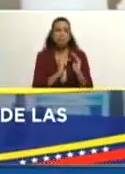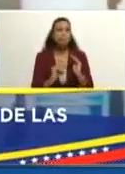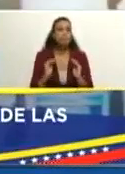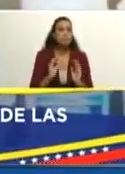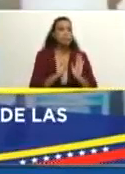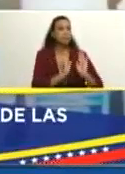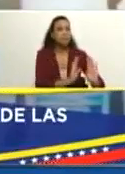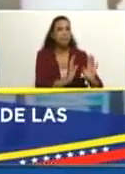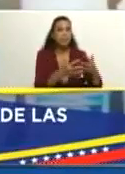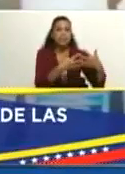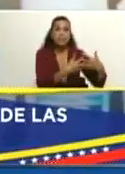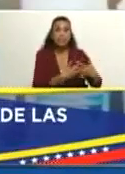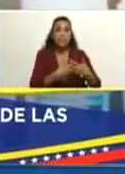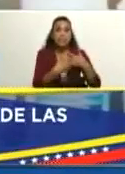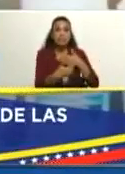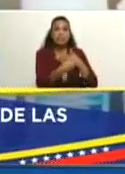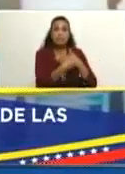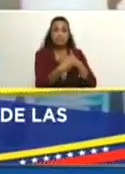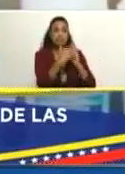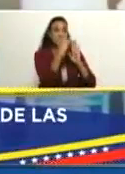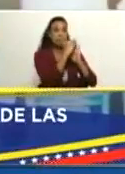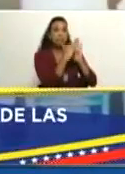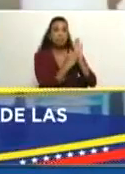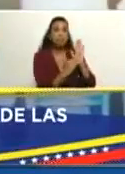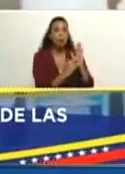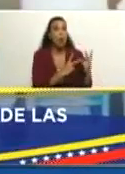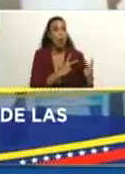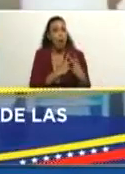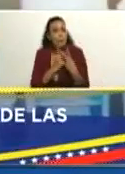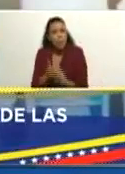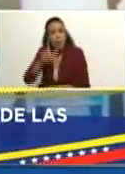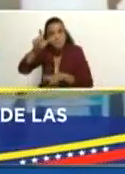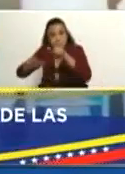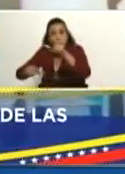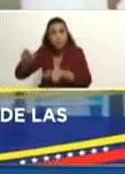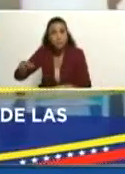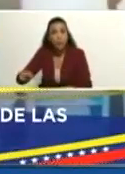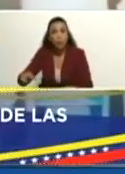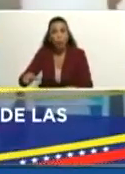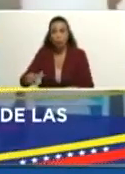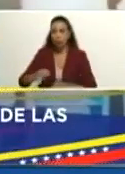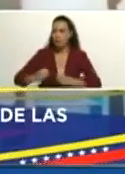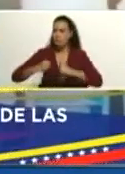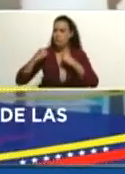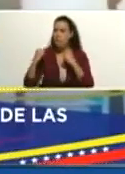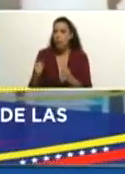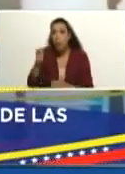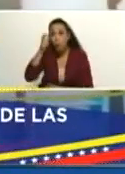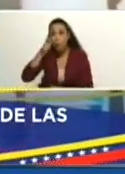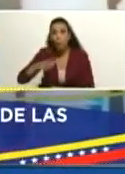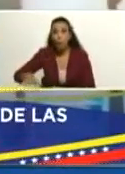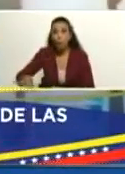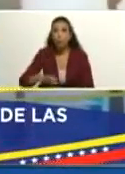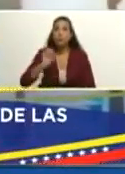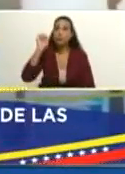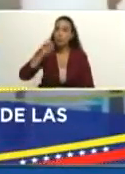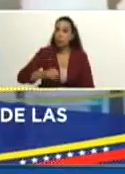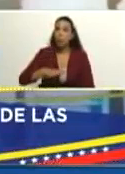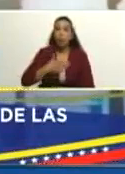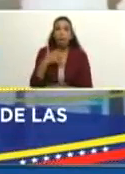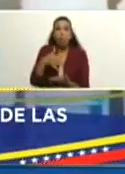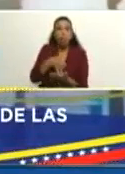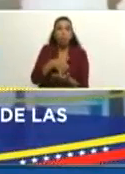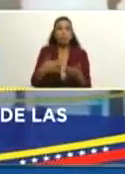las sanciones criminales, con la voluntad férrea de un pueblo, no puede